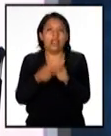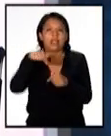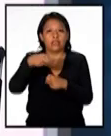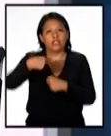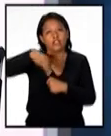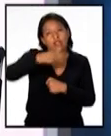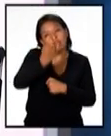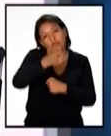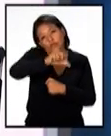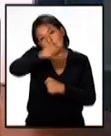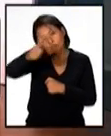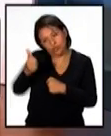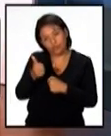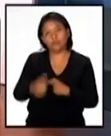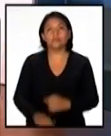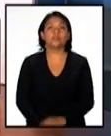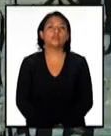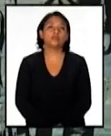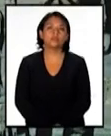los Otros.